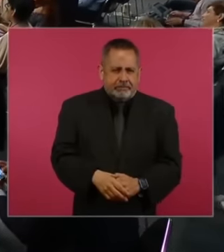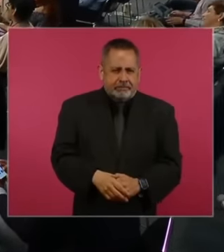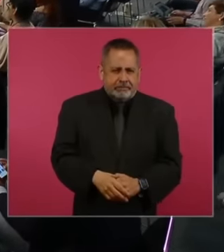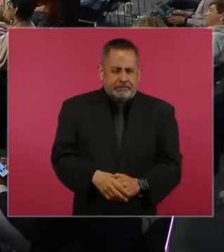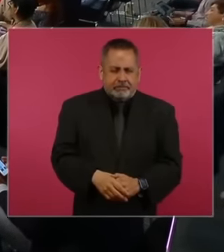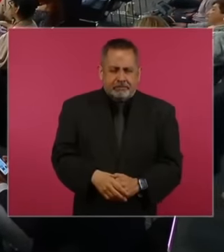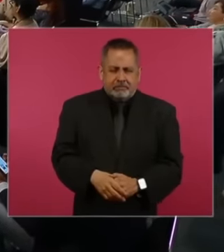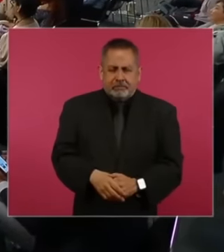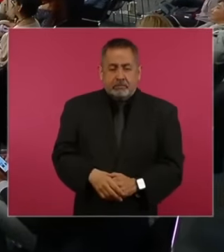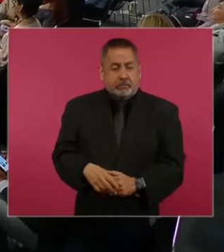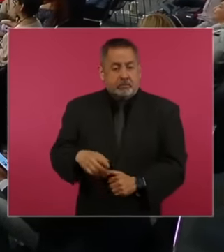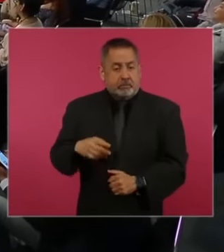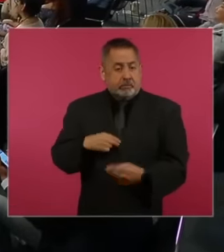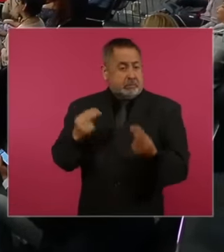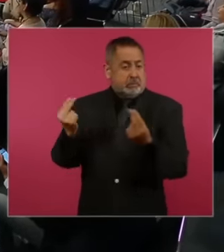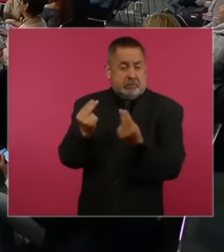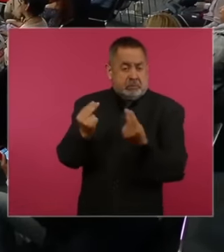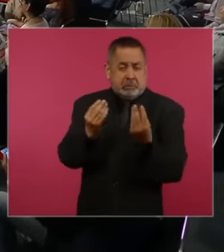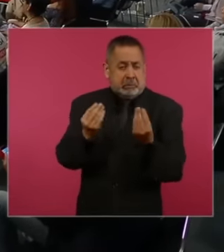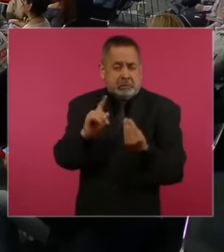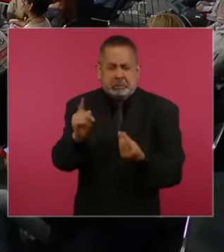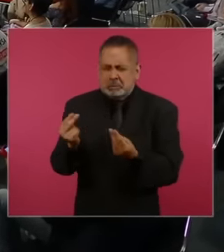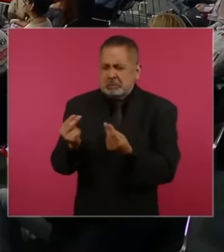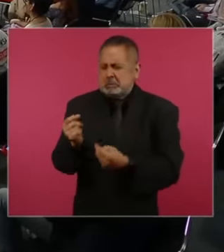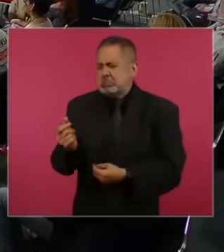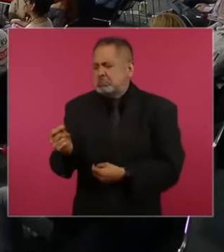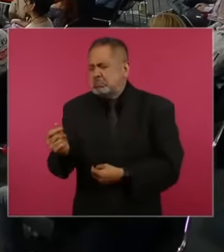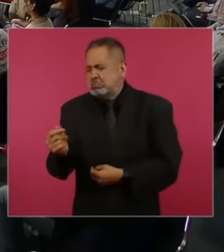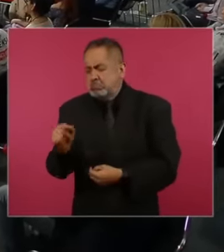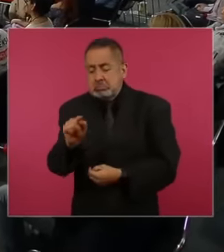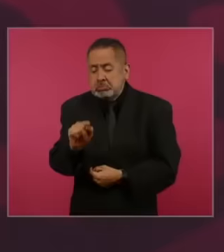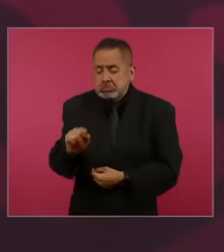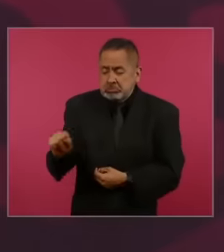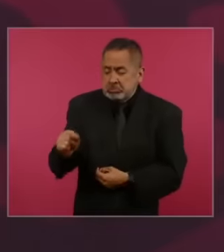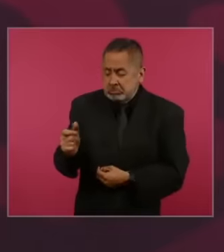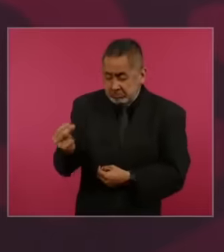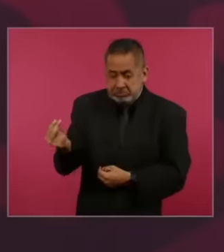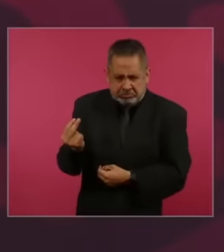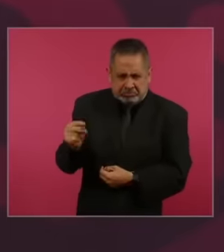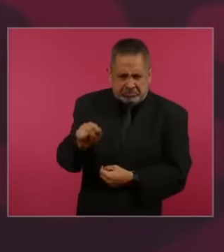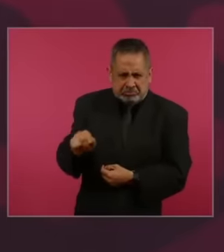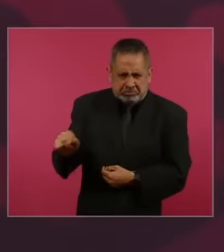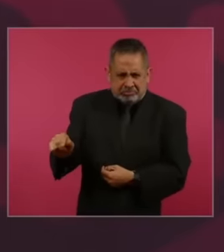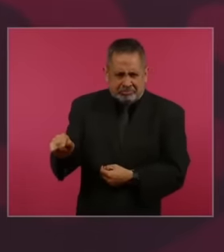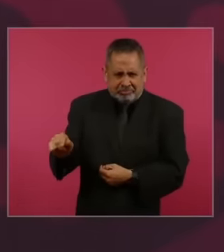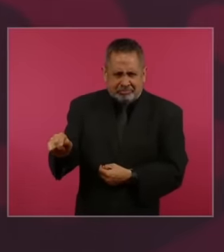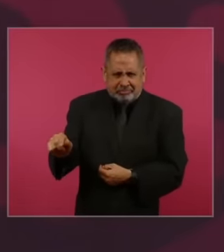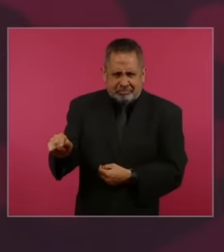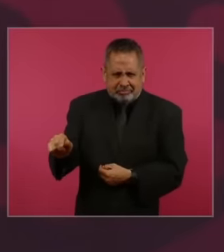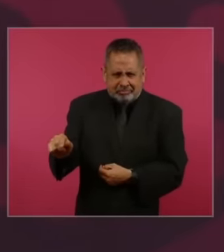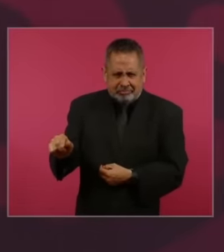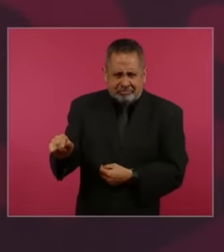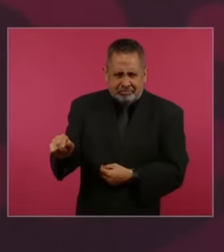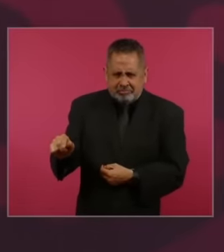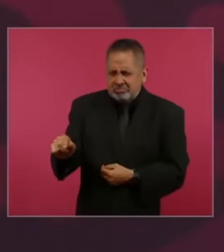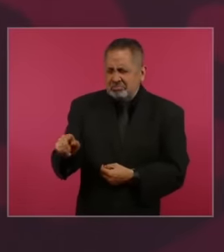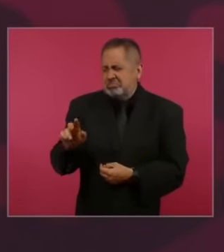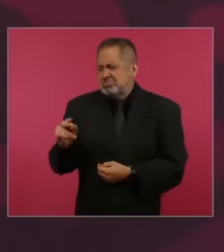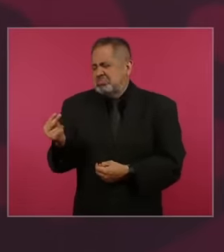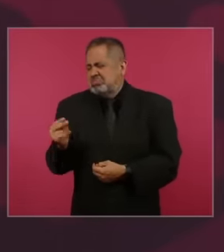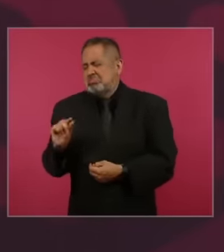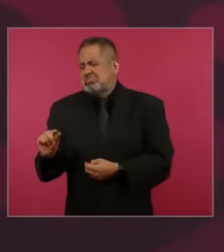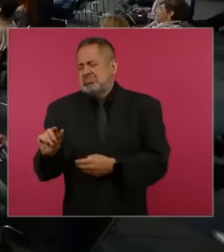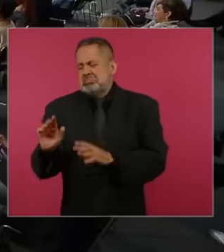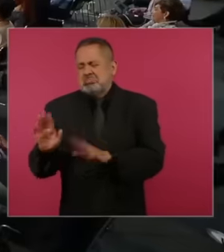Sí, necesito poco y lo poco que necesito, lo necesito poco.